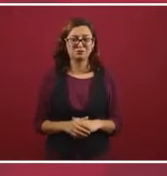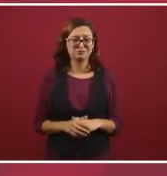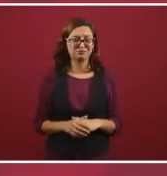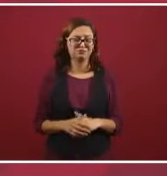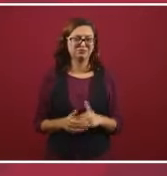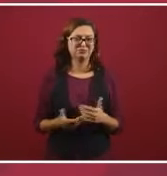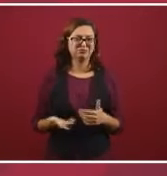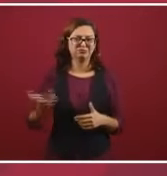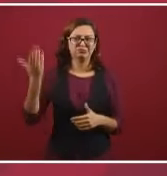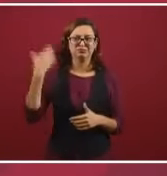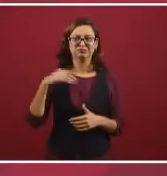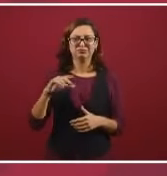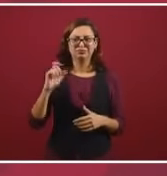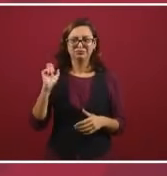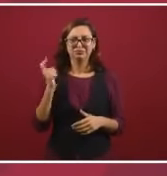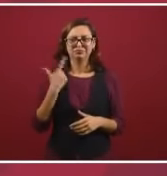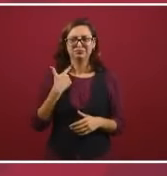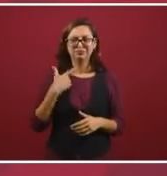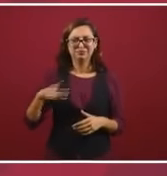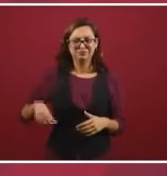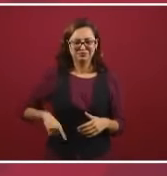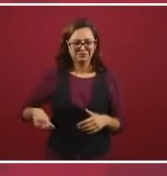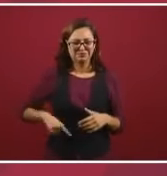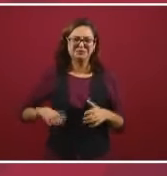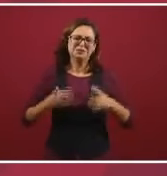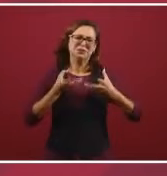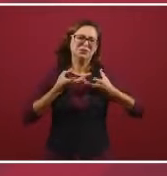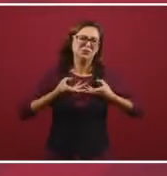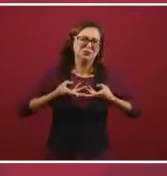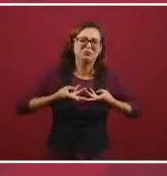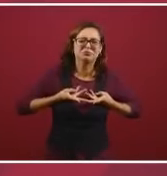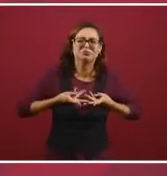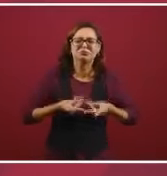gastaba en equipos,